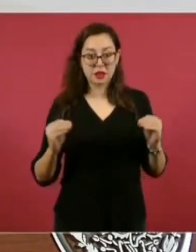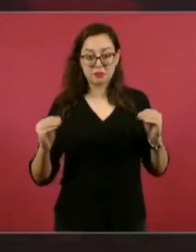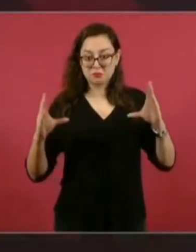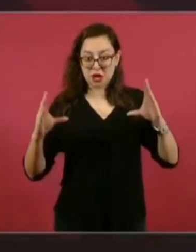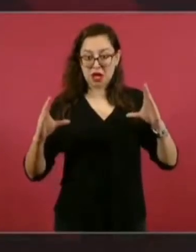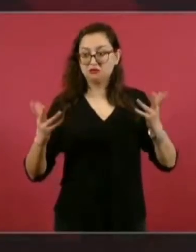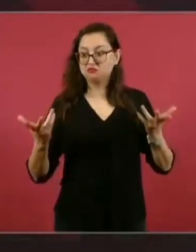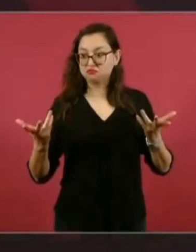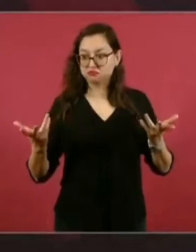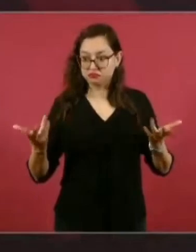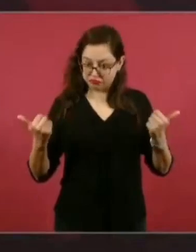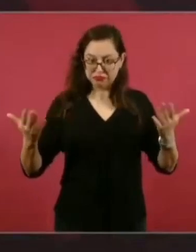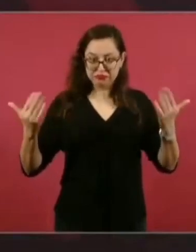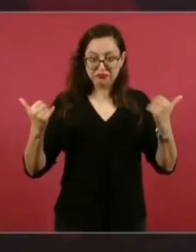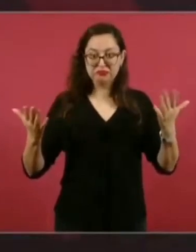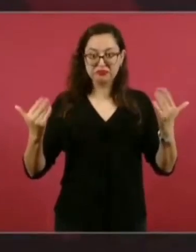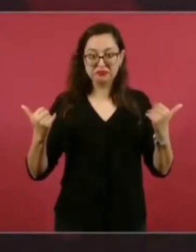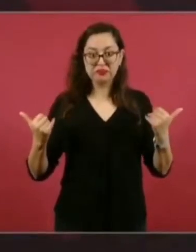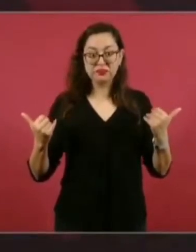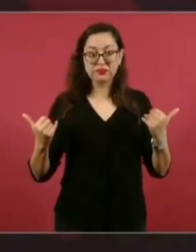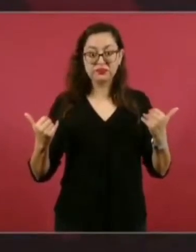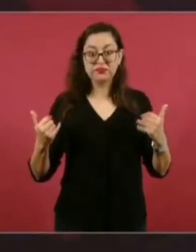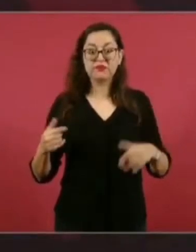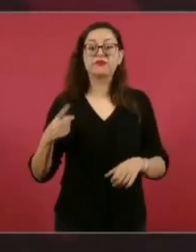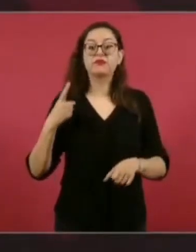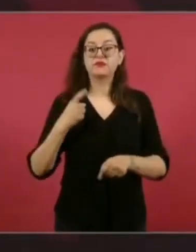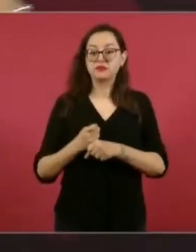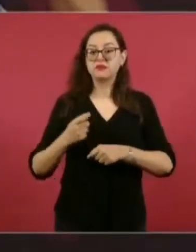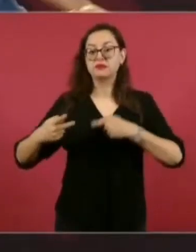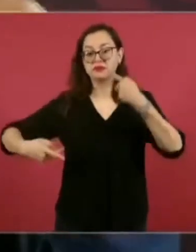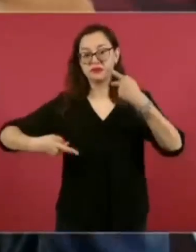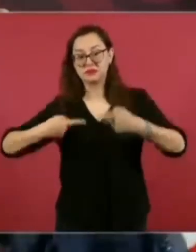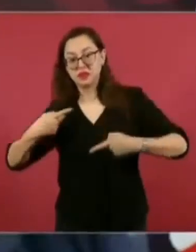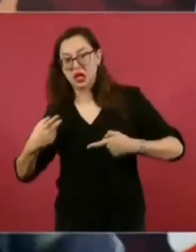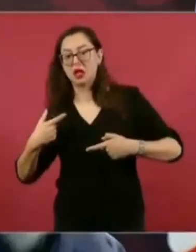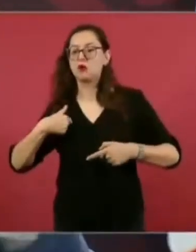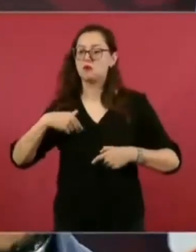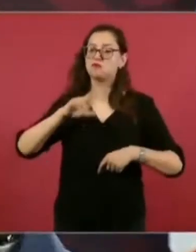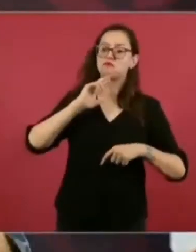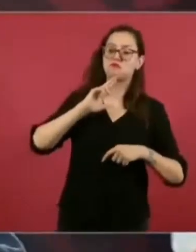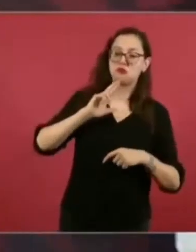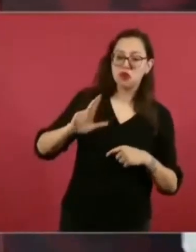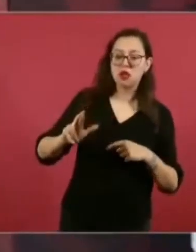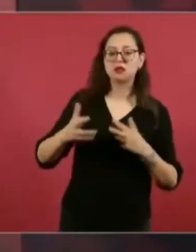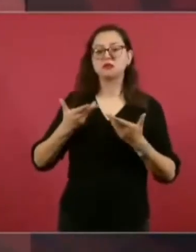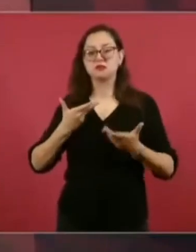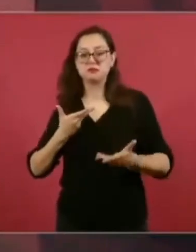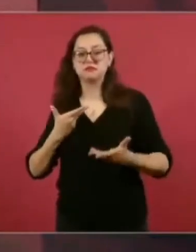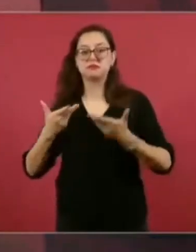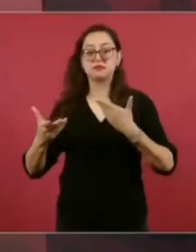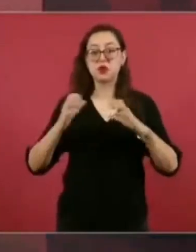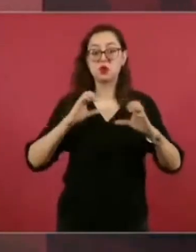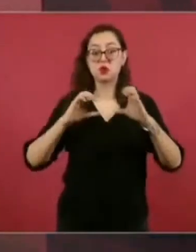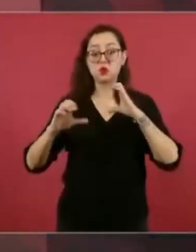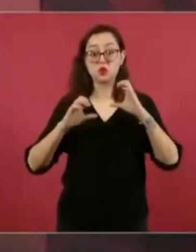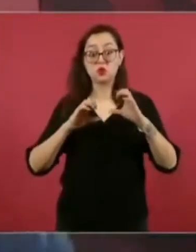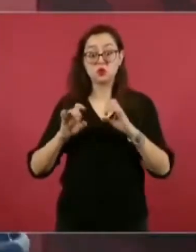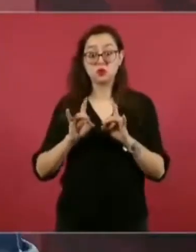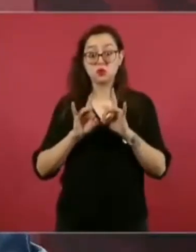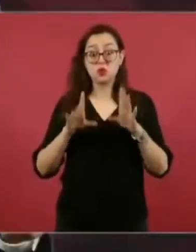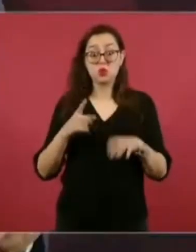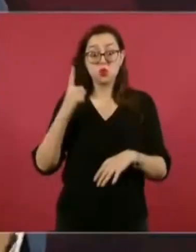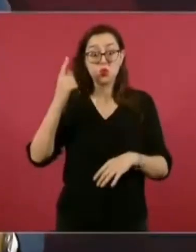micrófonos. Si me hace la primera pregunta, ya le contesto. Y entonces entra una llamada.